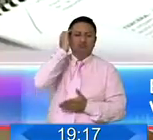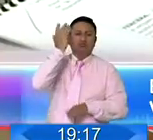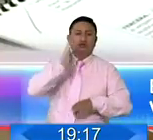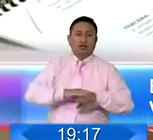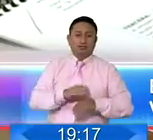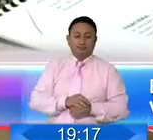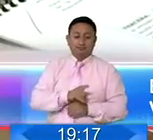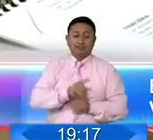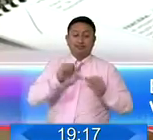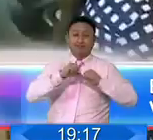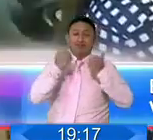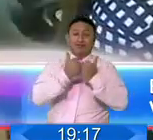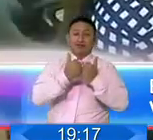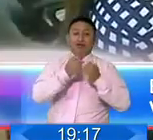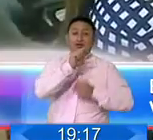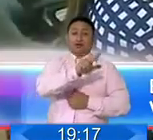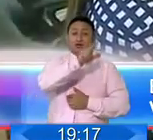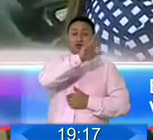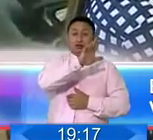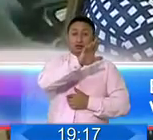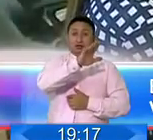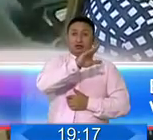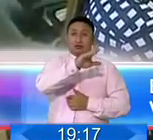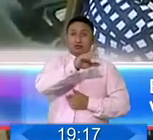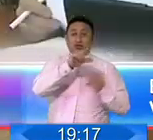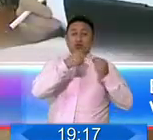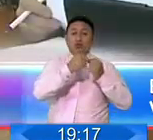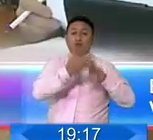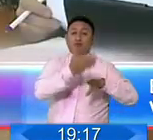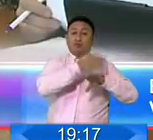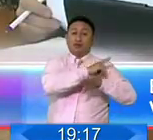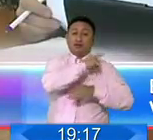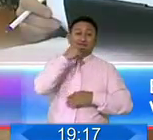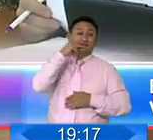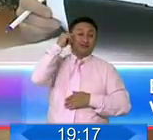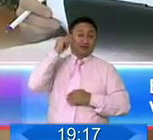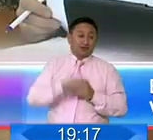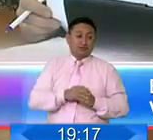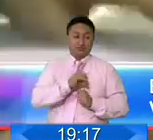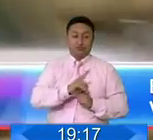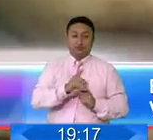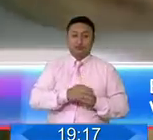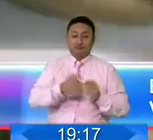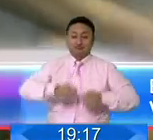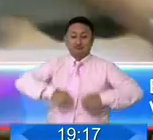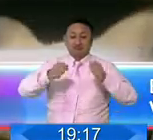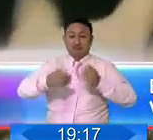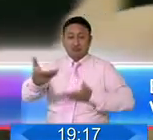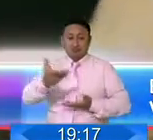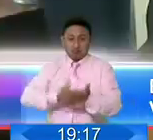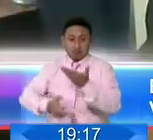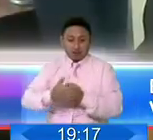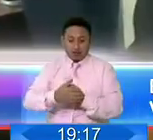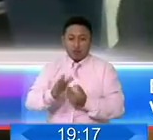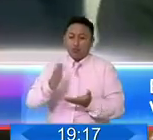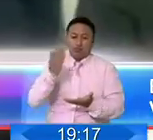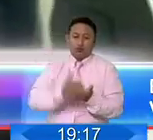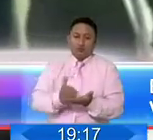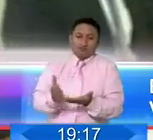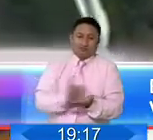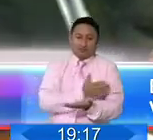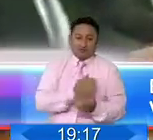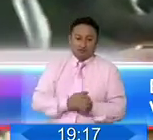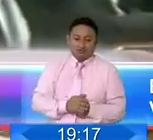varios de los asambleístas de país en el régimen de Rafael Correa quienes eliminaron los tratados bilaterales de inversión y esa